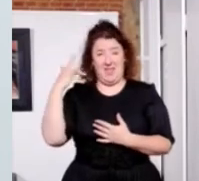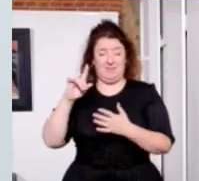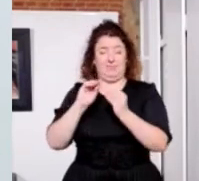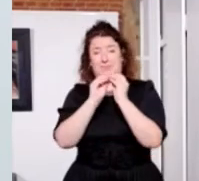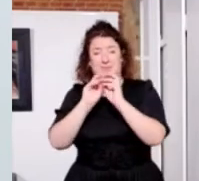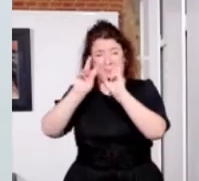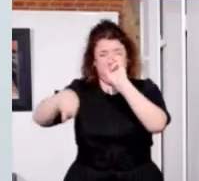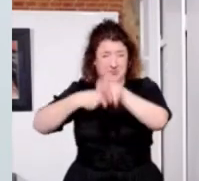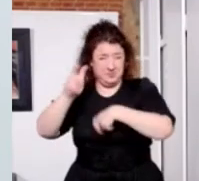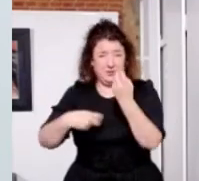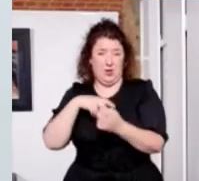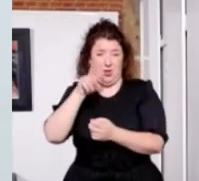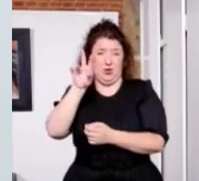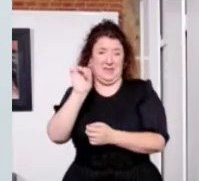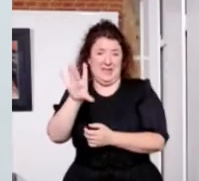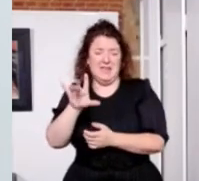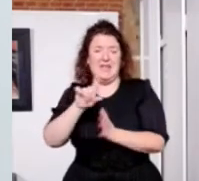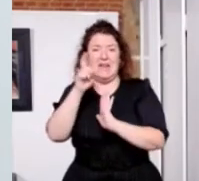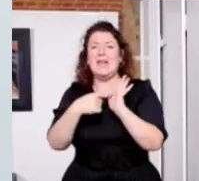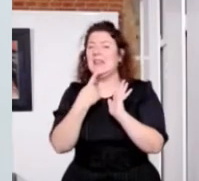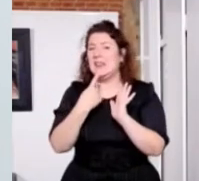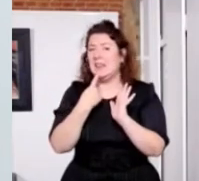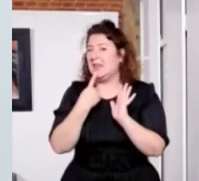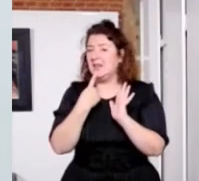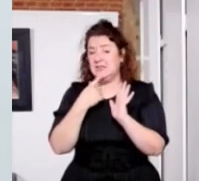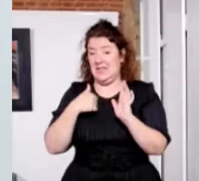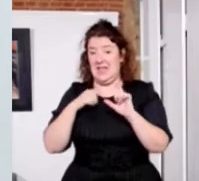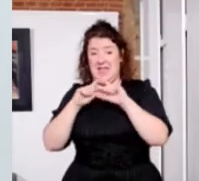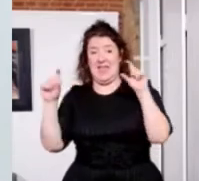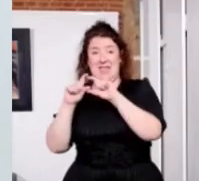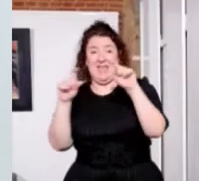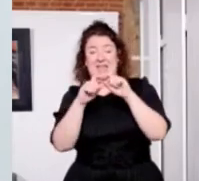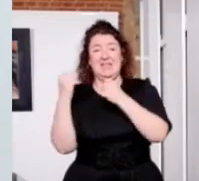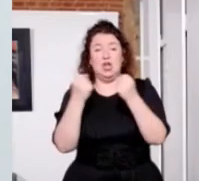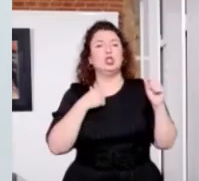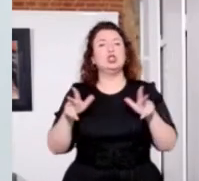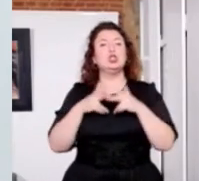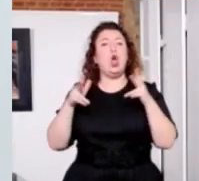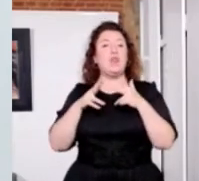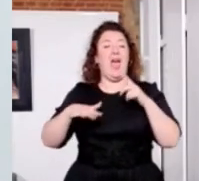las cuestiones es que desde lo social